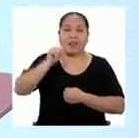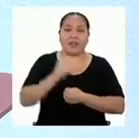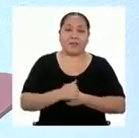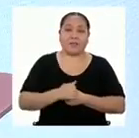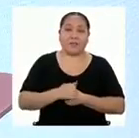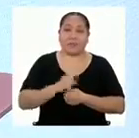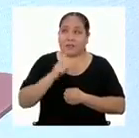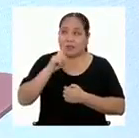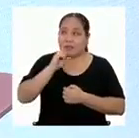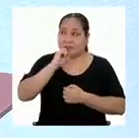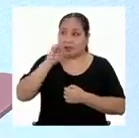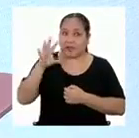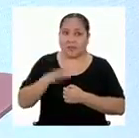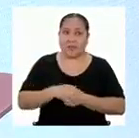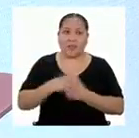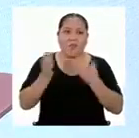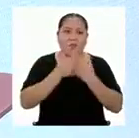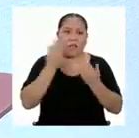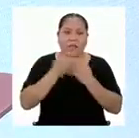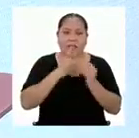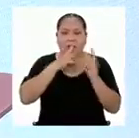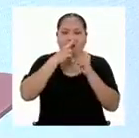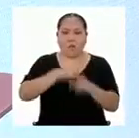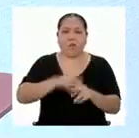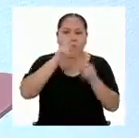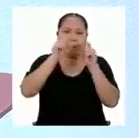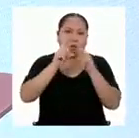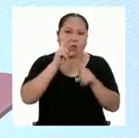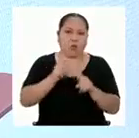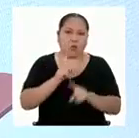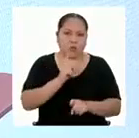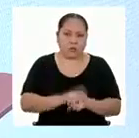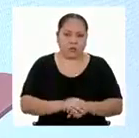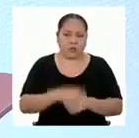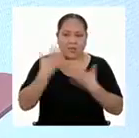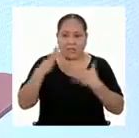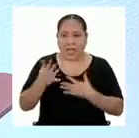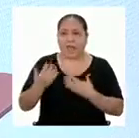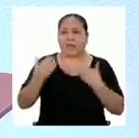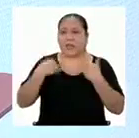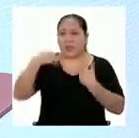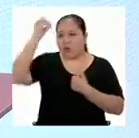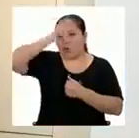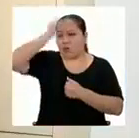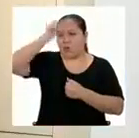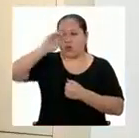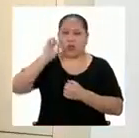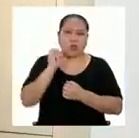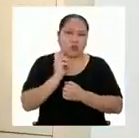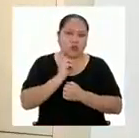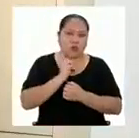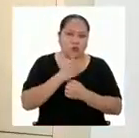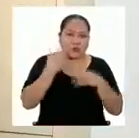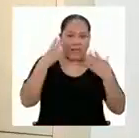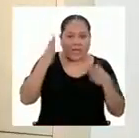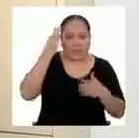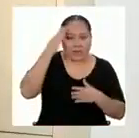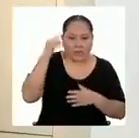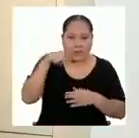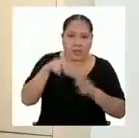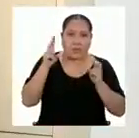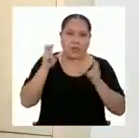nos dice: ¿es más fácil responder a preguntas donde tenemos que dar opiniones o apreciaciones? Interesante